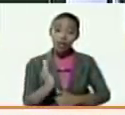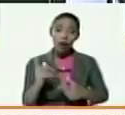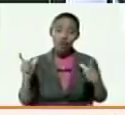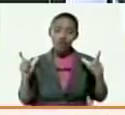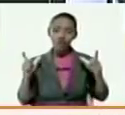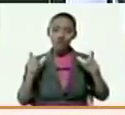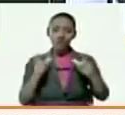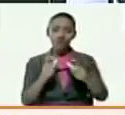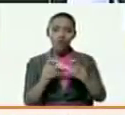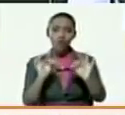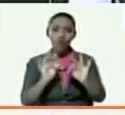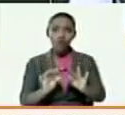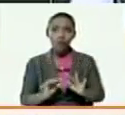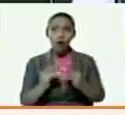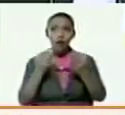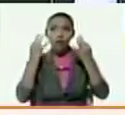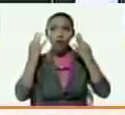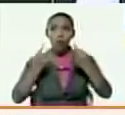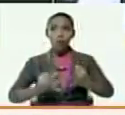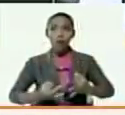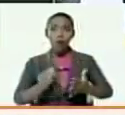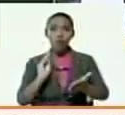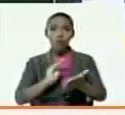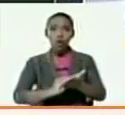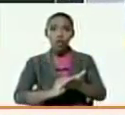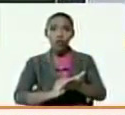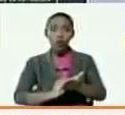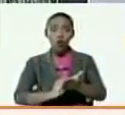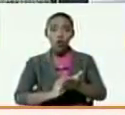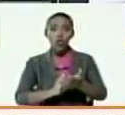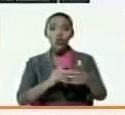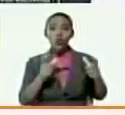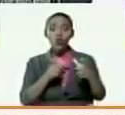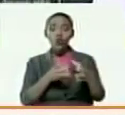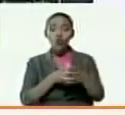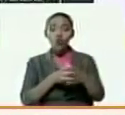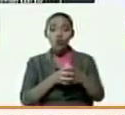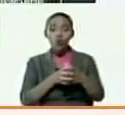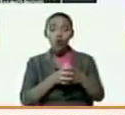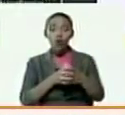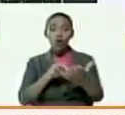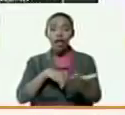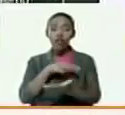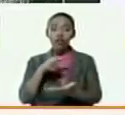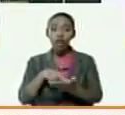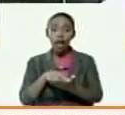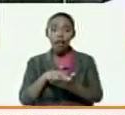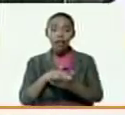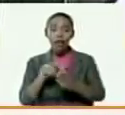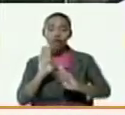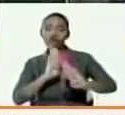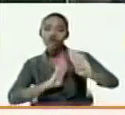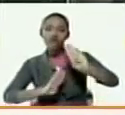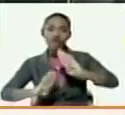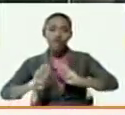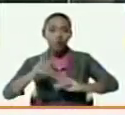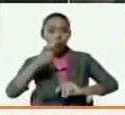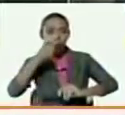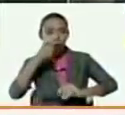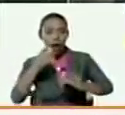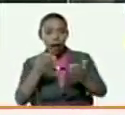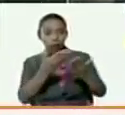manera informal, ya formalmente está instalado, y un Comité Nacional de Bioseguridad para estudiar todo el